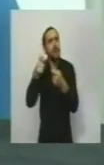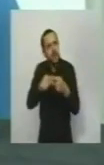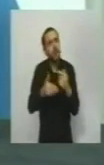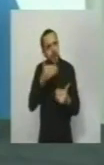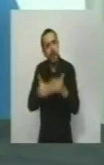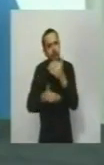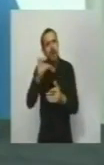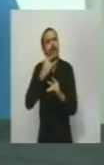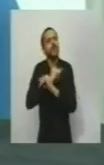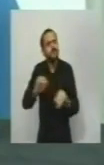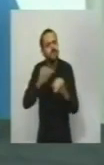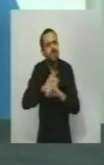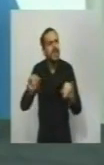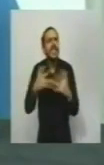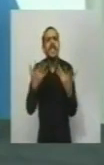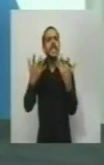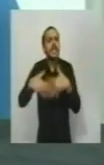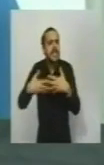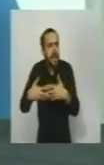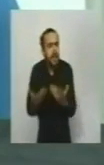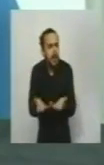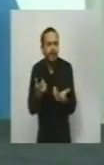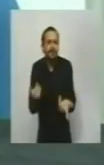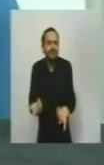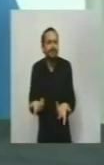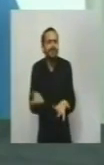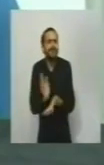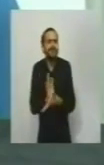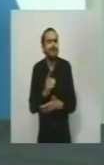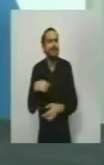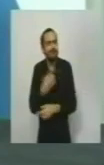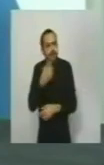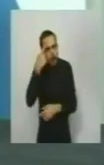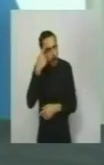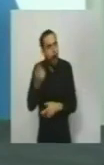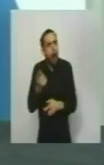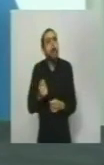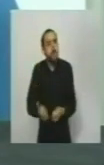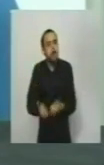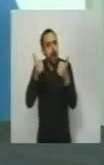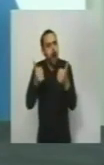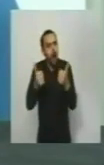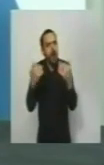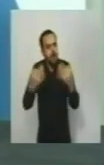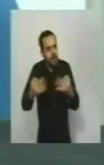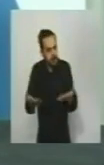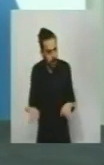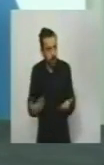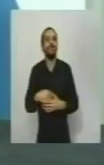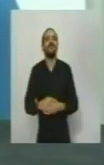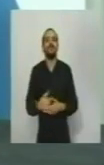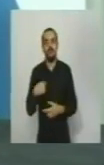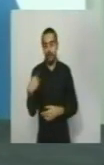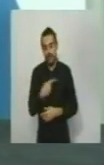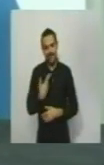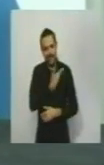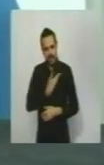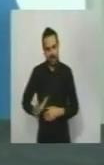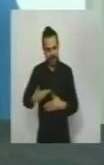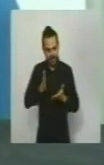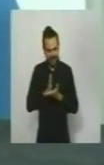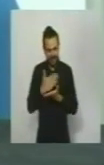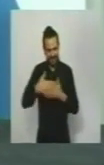explicando, en un sistema también que hemos reconocido como exitoso. Desde la Presidencia estamos transmitiendo